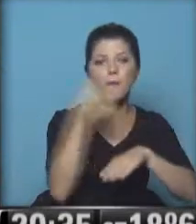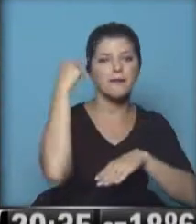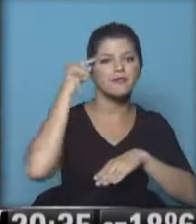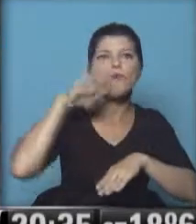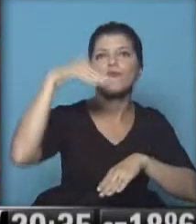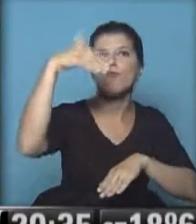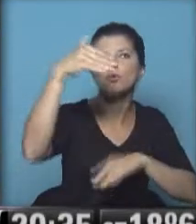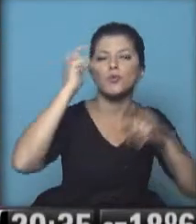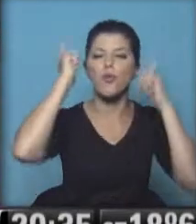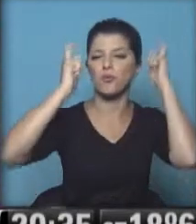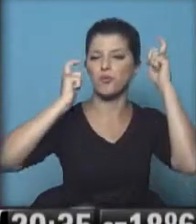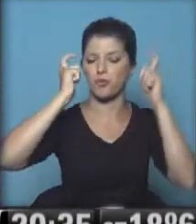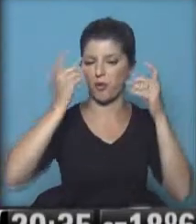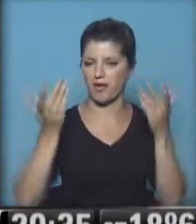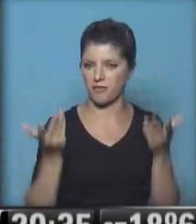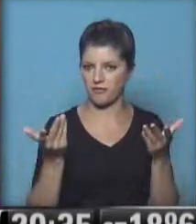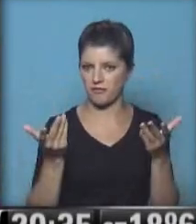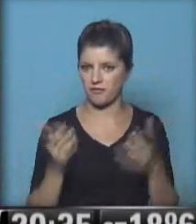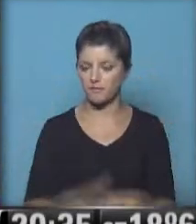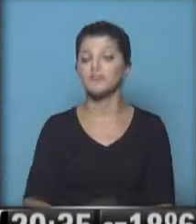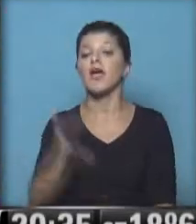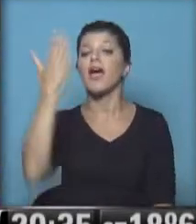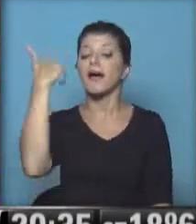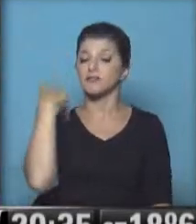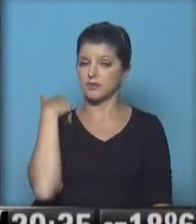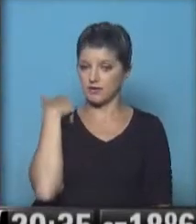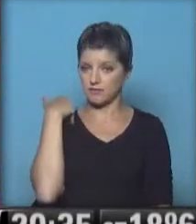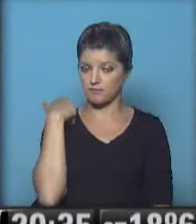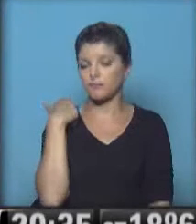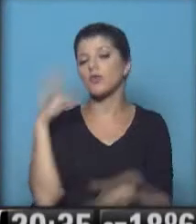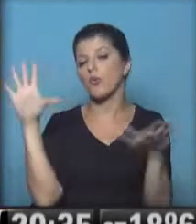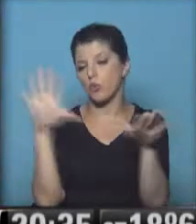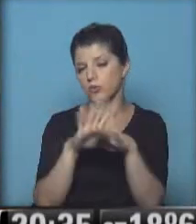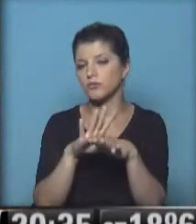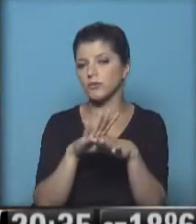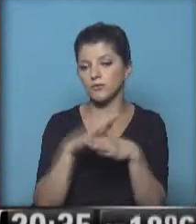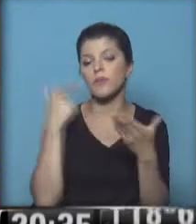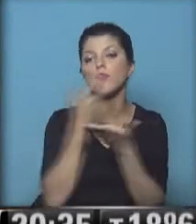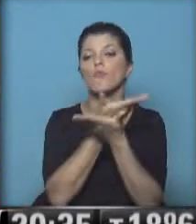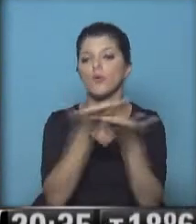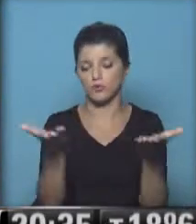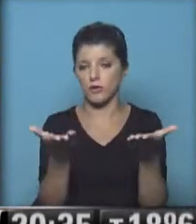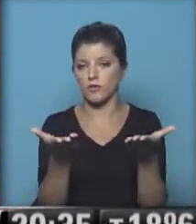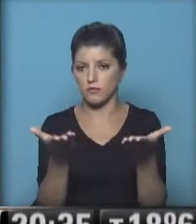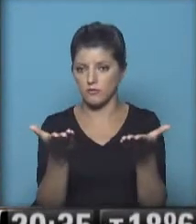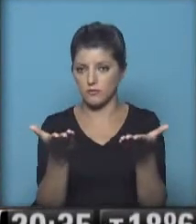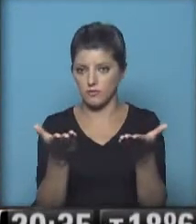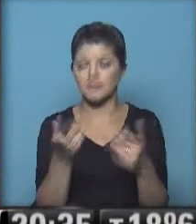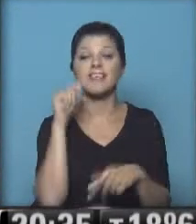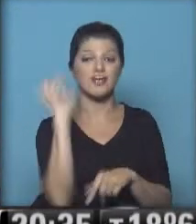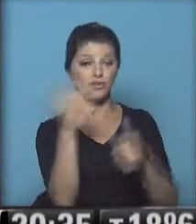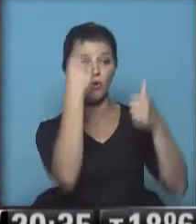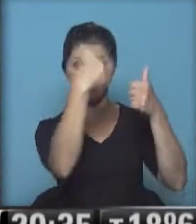expectativas, sueños por cumplir. Ayer justamente se dio a conocer la nómina de todos estos